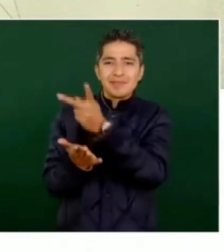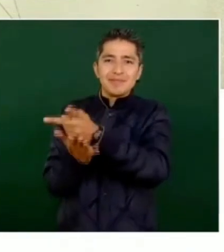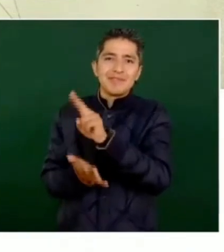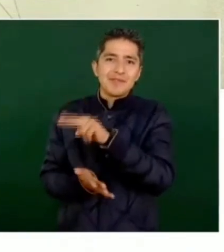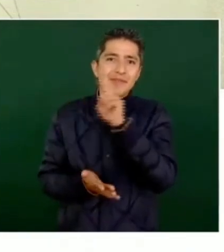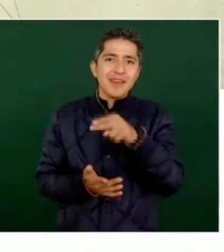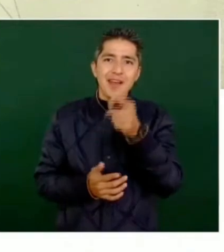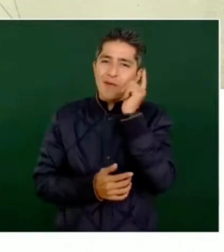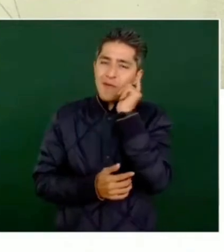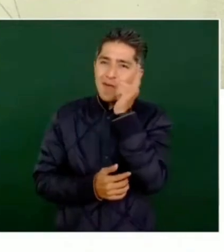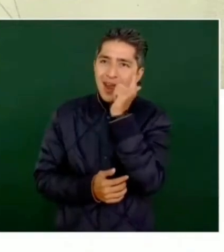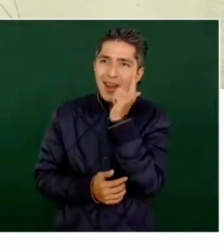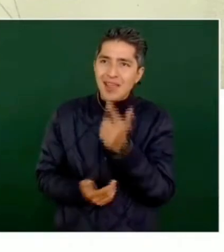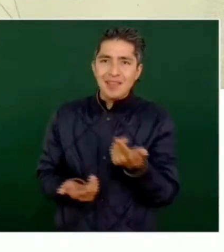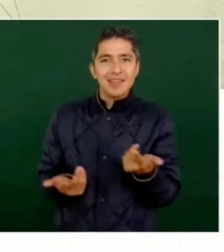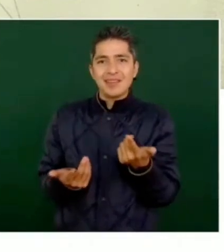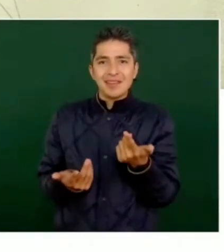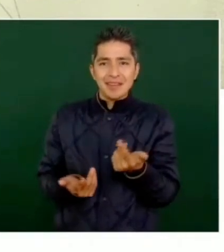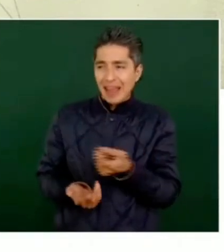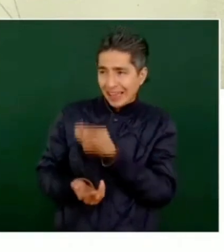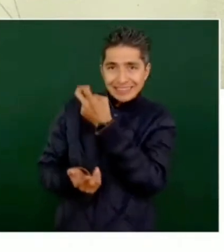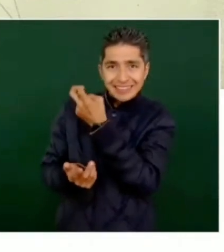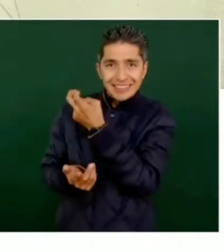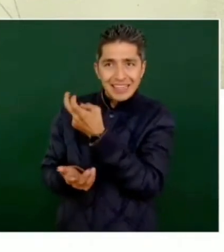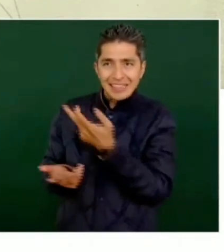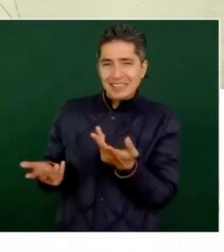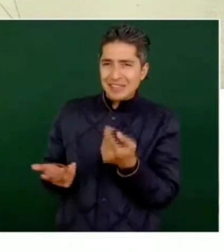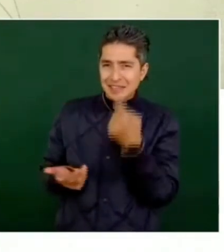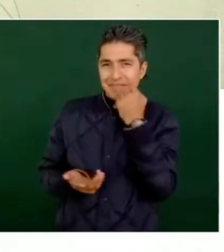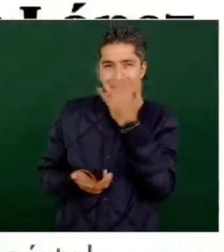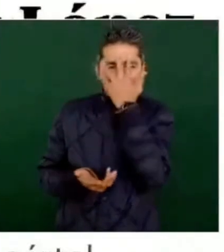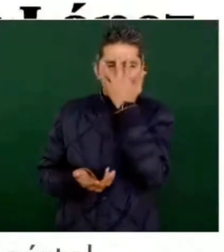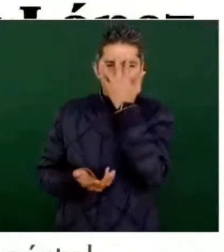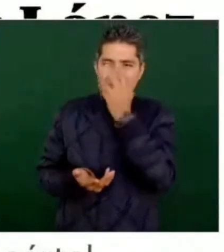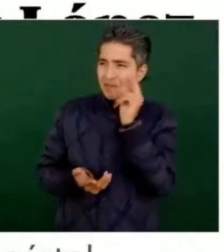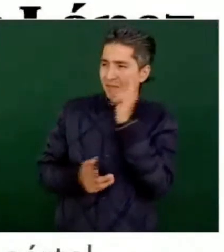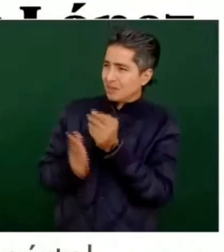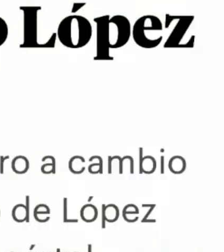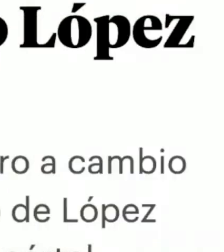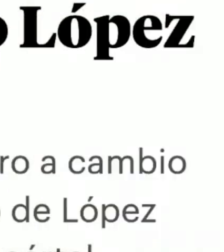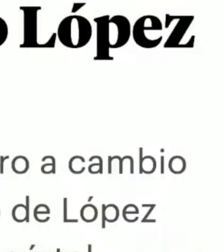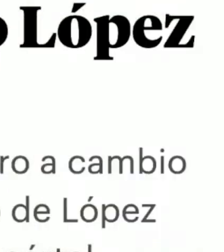sea, que no aspiren a eso. Miren qué vergüenza.